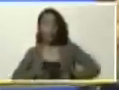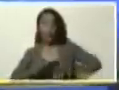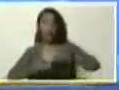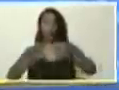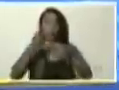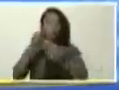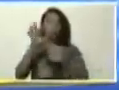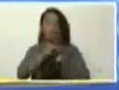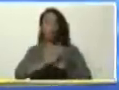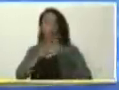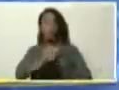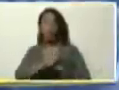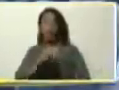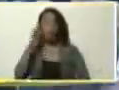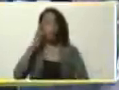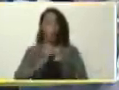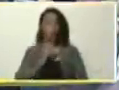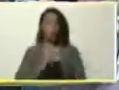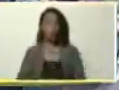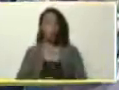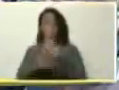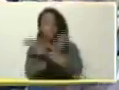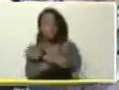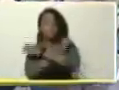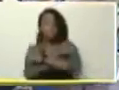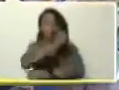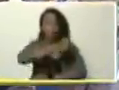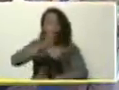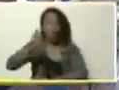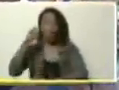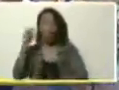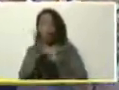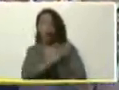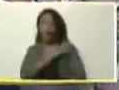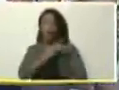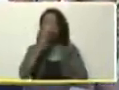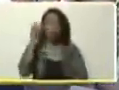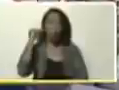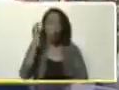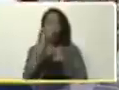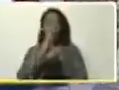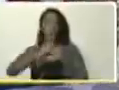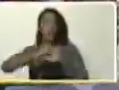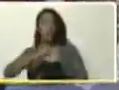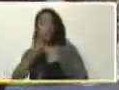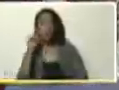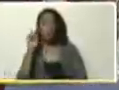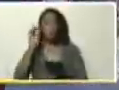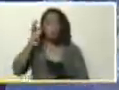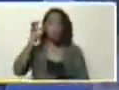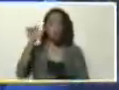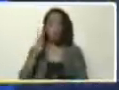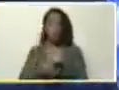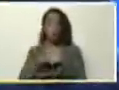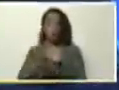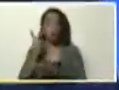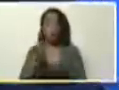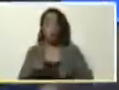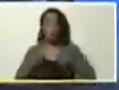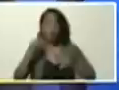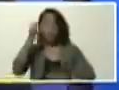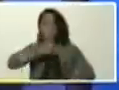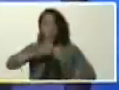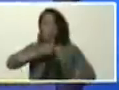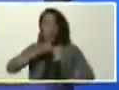del socialismo bolivariano. Felicito a cada una de las jefas de las UVT, de las mujeres presentes, por esa valentía y